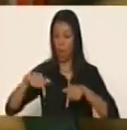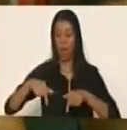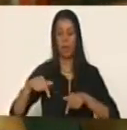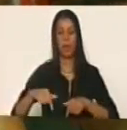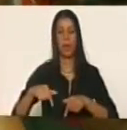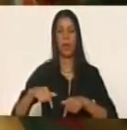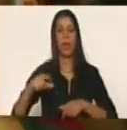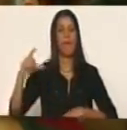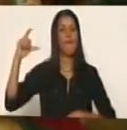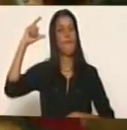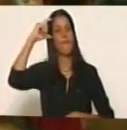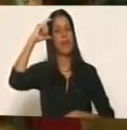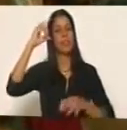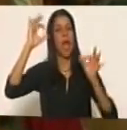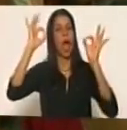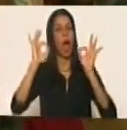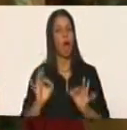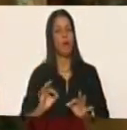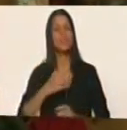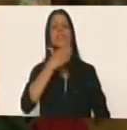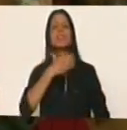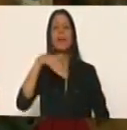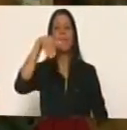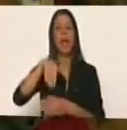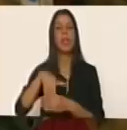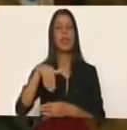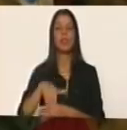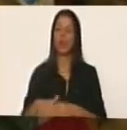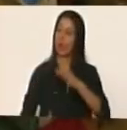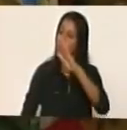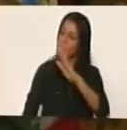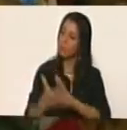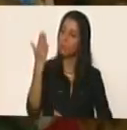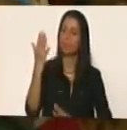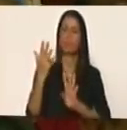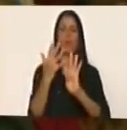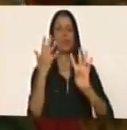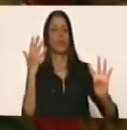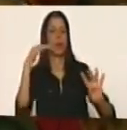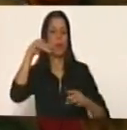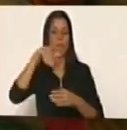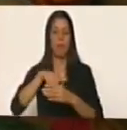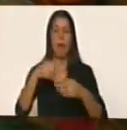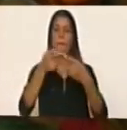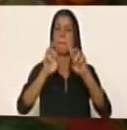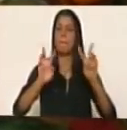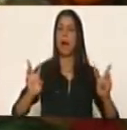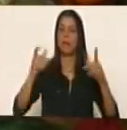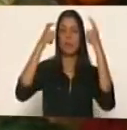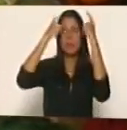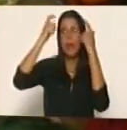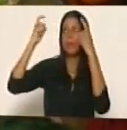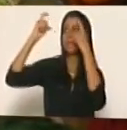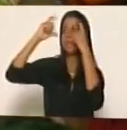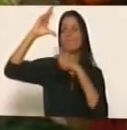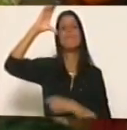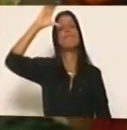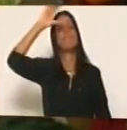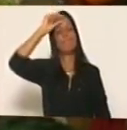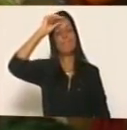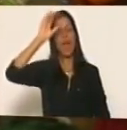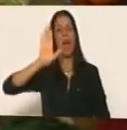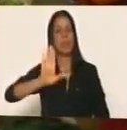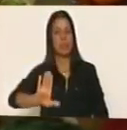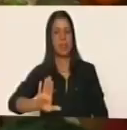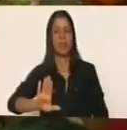la fecha electoral, saldremos a esa fiesta en paz como nos los enseñó Chávez. Saldremos a esa fiesta diciéndole a